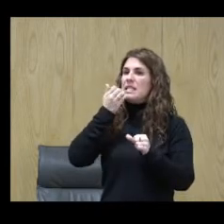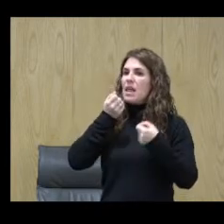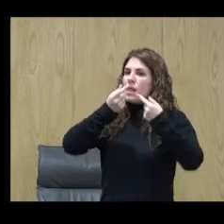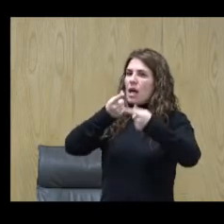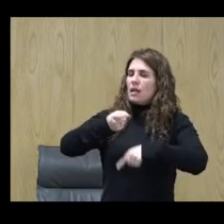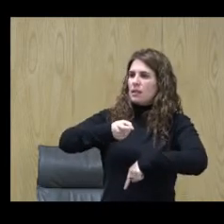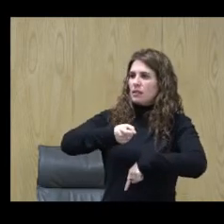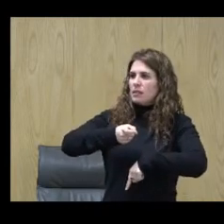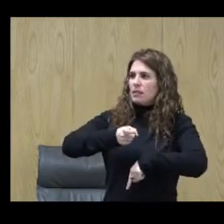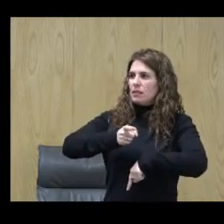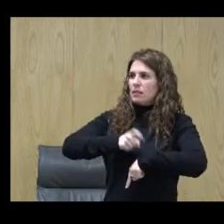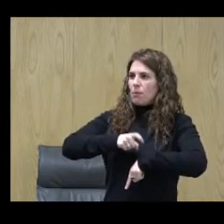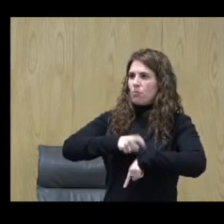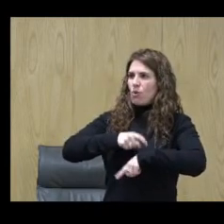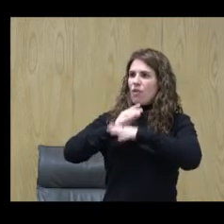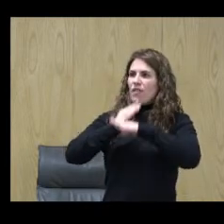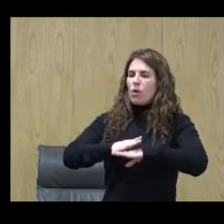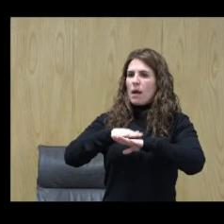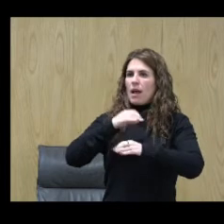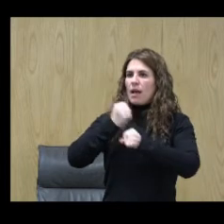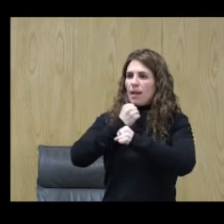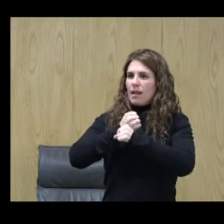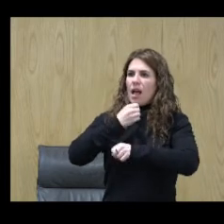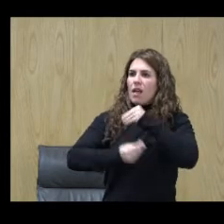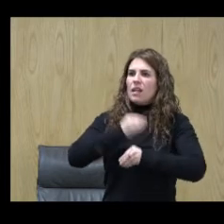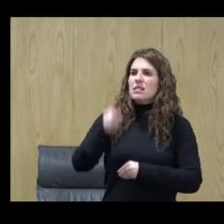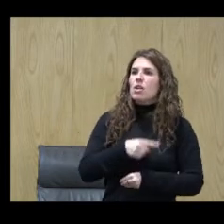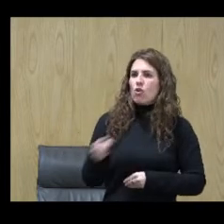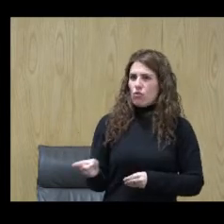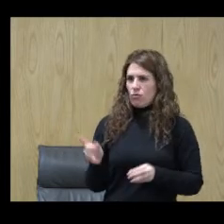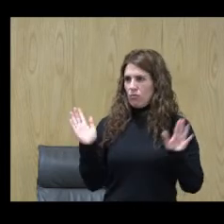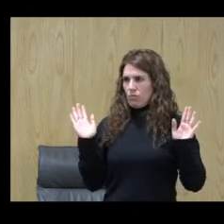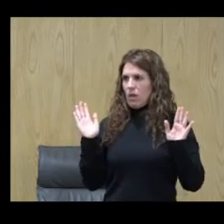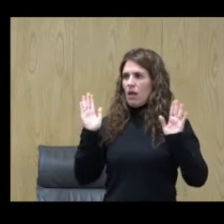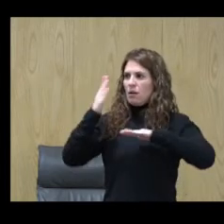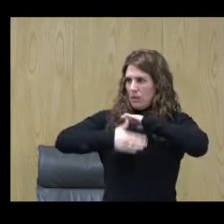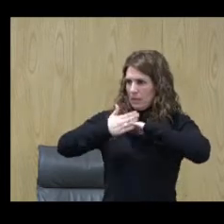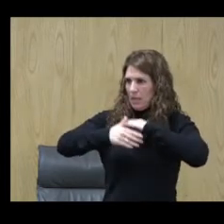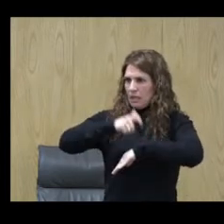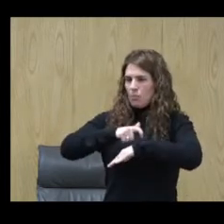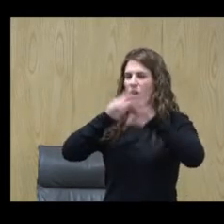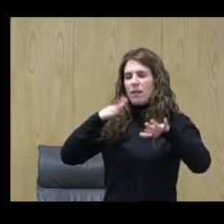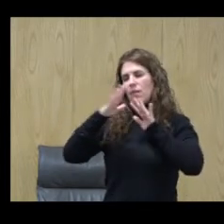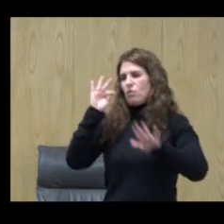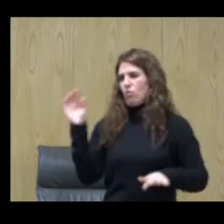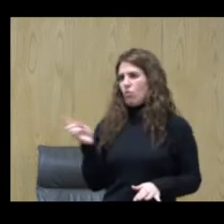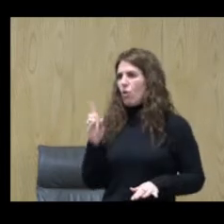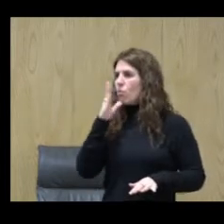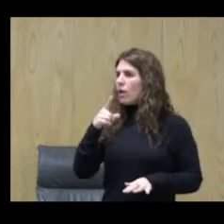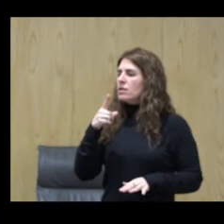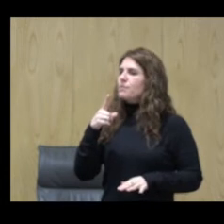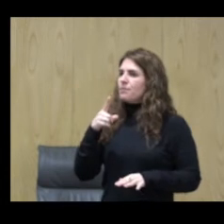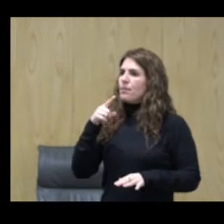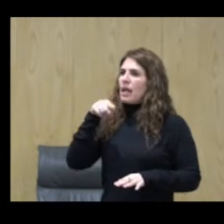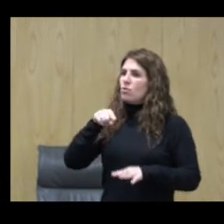tiempo fijo a las tareas. Decidimos que no. Y hemos comprobado que eso realmente es un factor a favor de